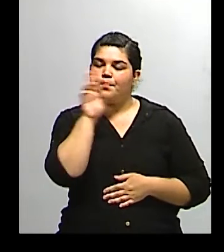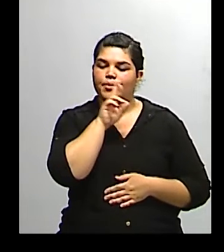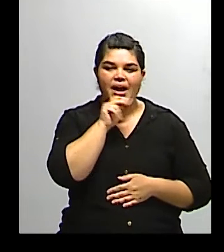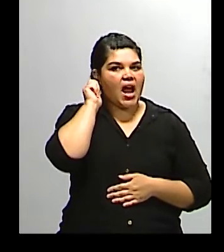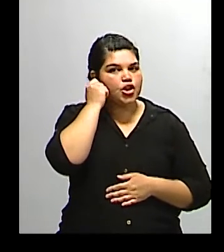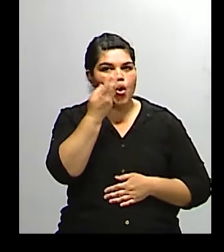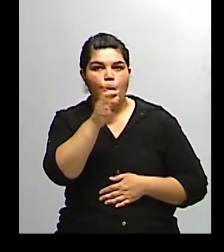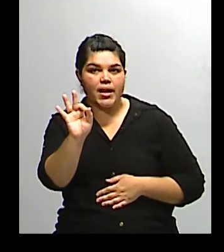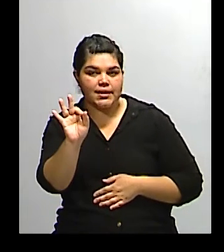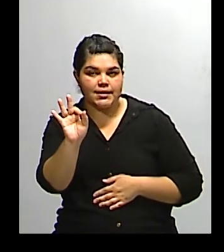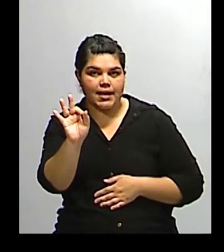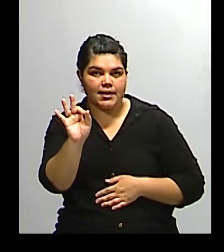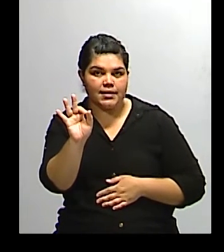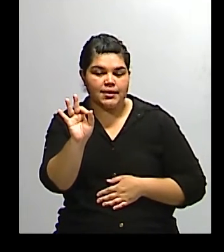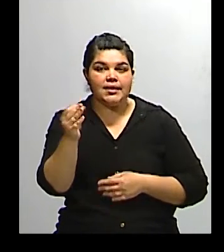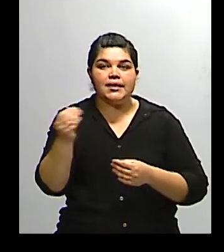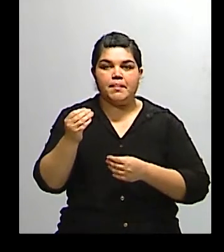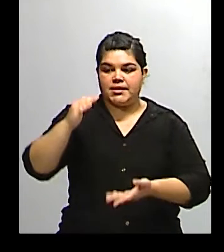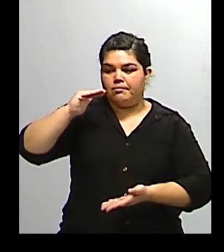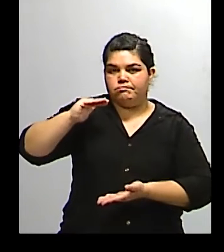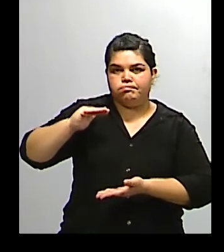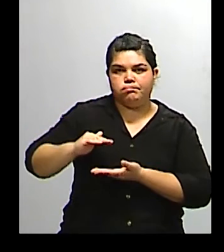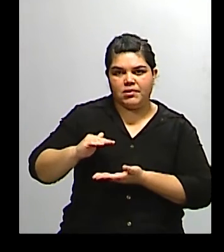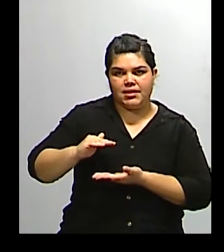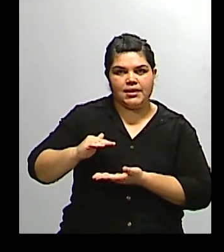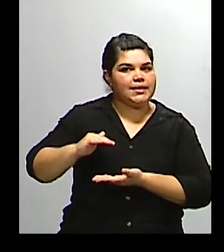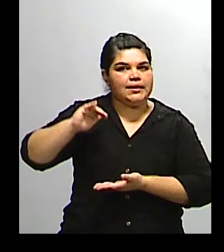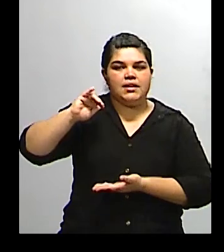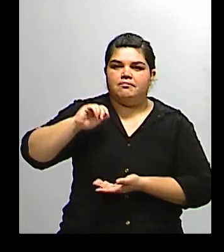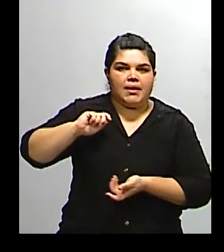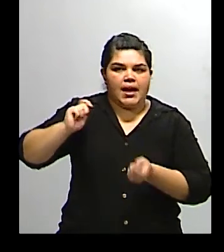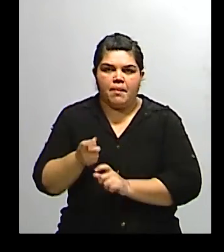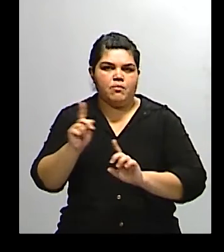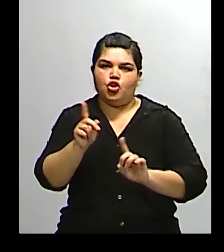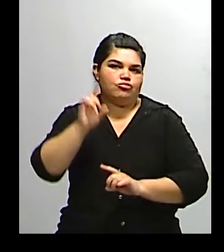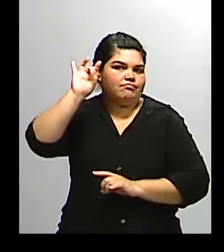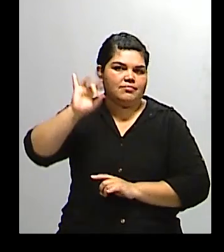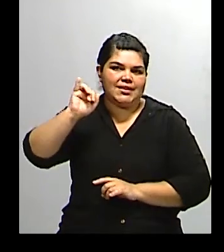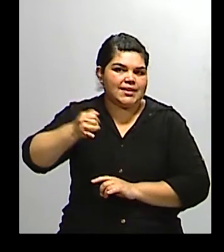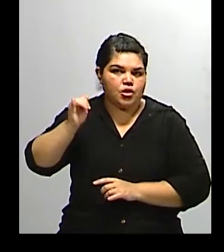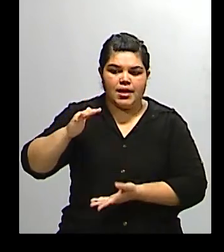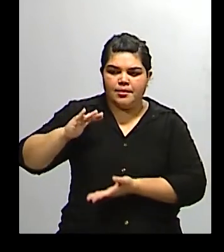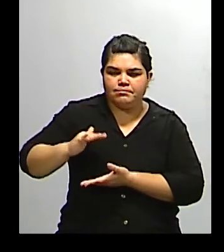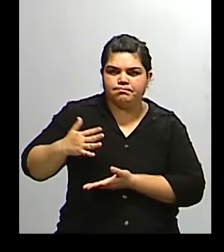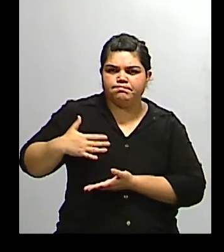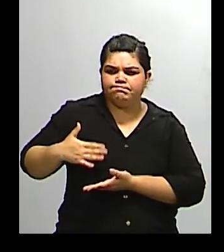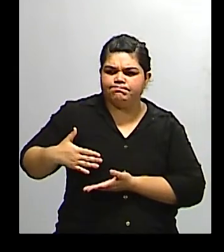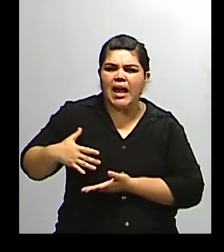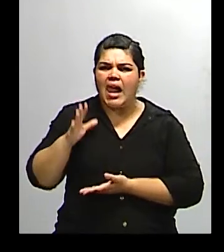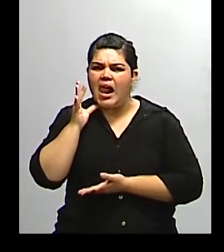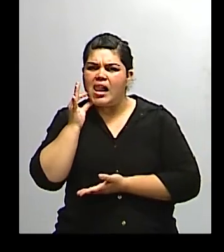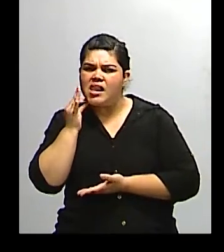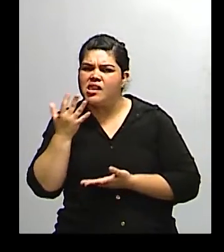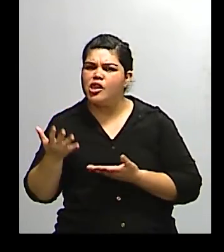40 no reemplaza a la mamografía, y esto es muy importante. Si la mujer ya se toca algo es porque ya